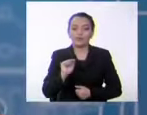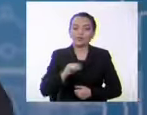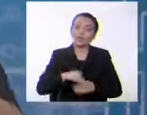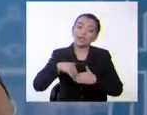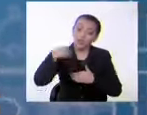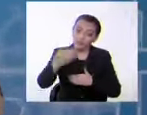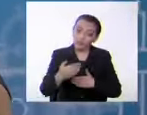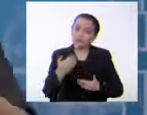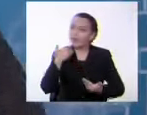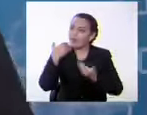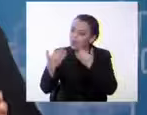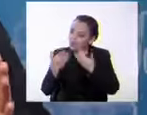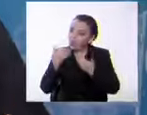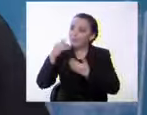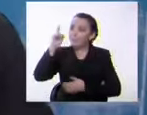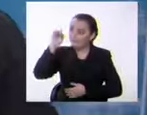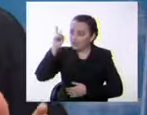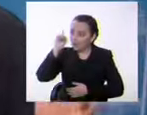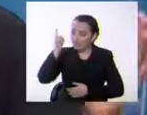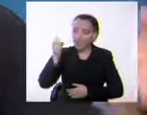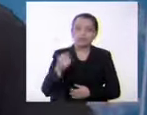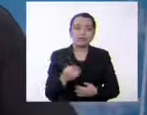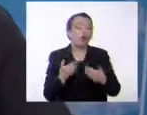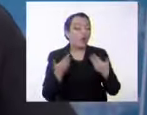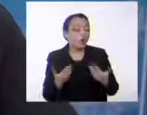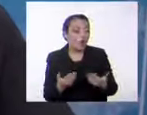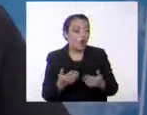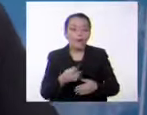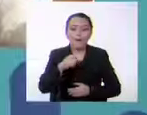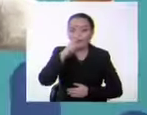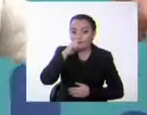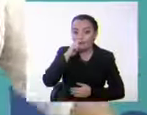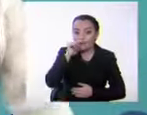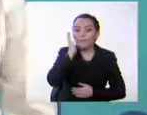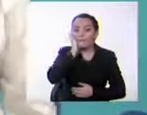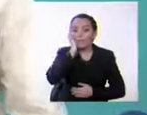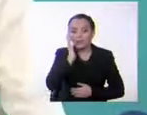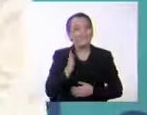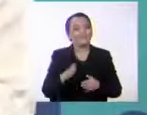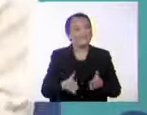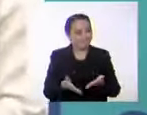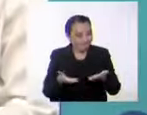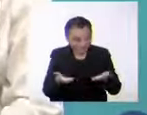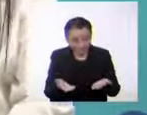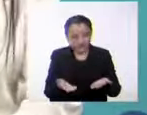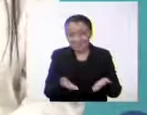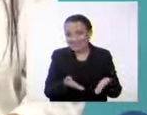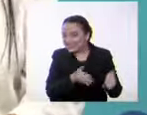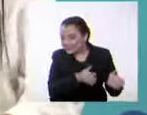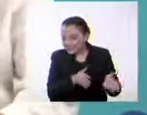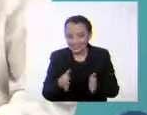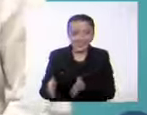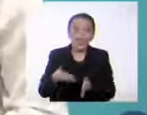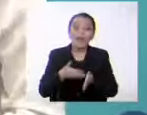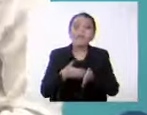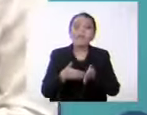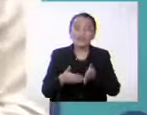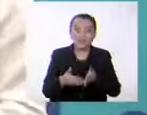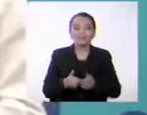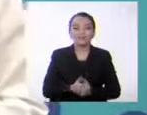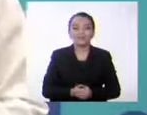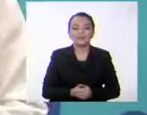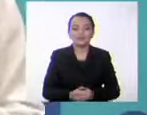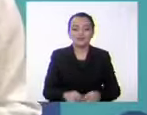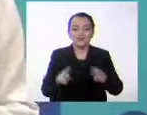Mayra, teniendo en cuenta estos elementos, Pues iniciemos, Luis. empezamos, ¿no? Empezamos. Muy Muy bien, bien. el tema, Luis.